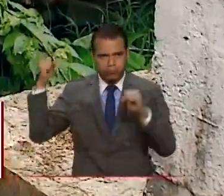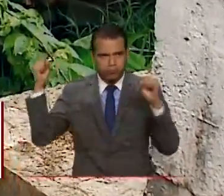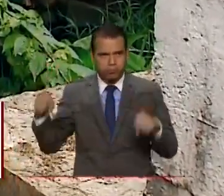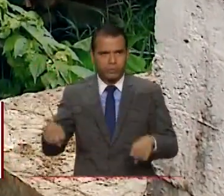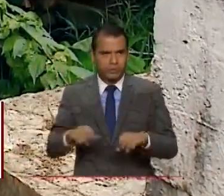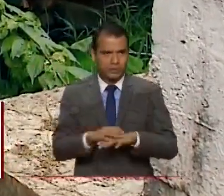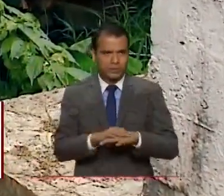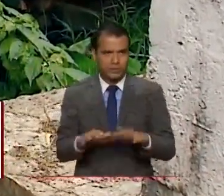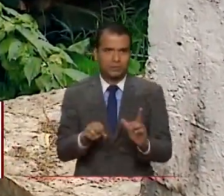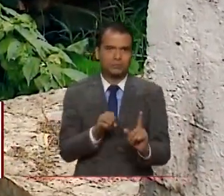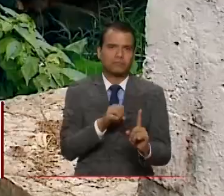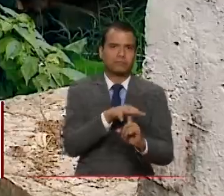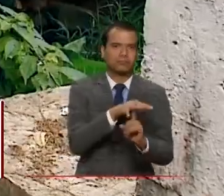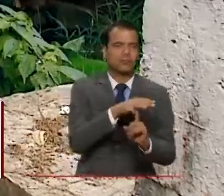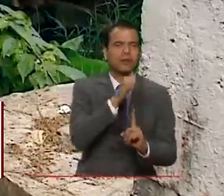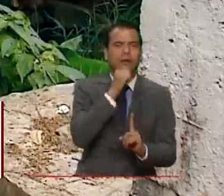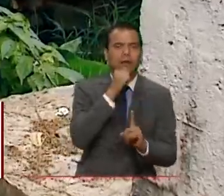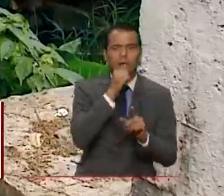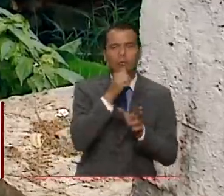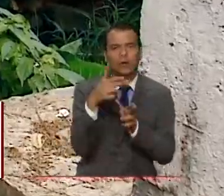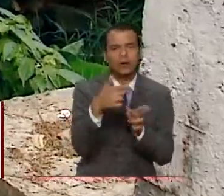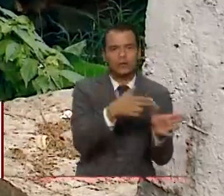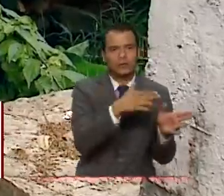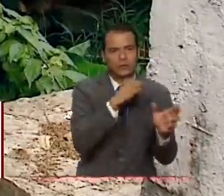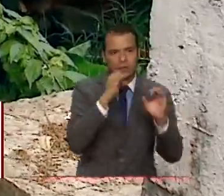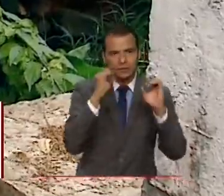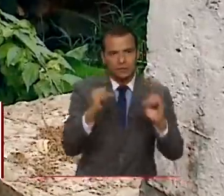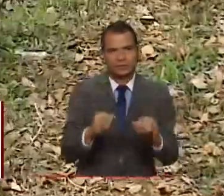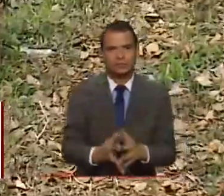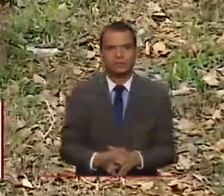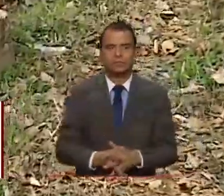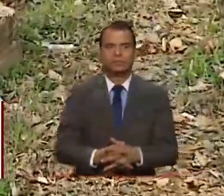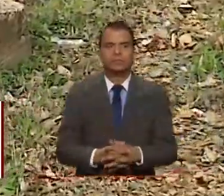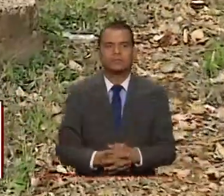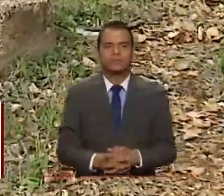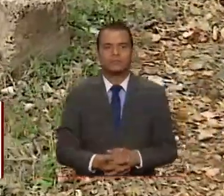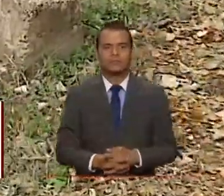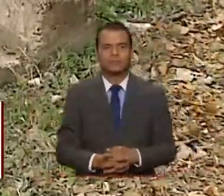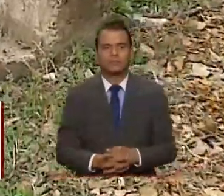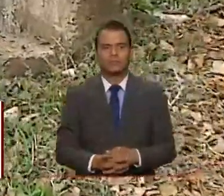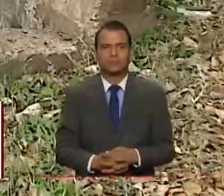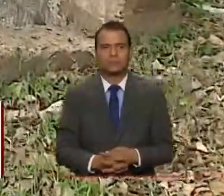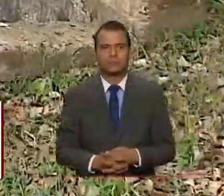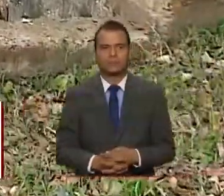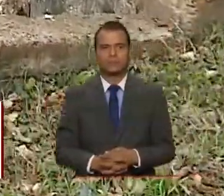que no la descarguen. Para que no la descarguen y se vaya al río Cañaveralejo.